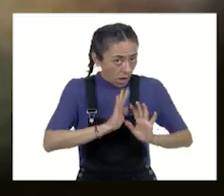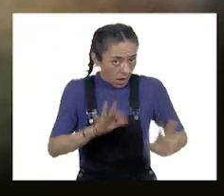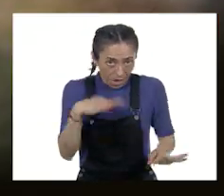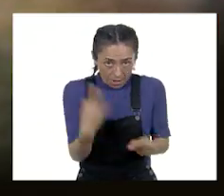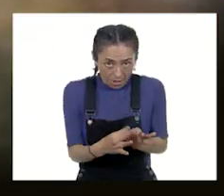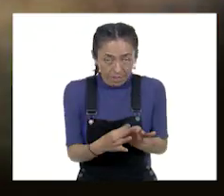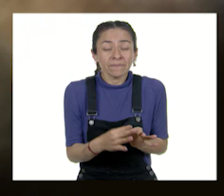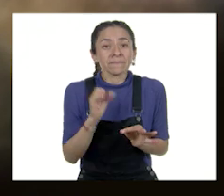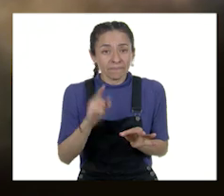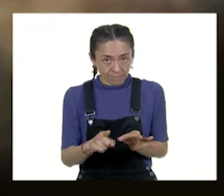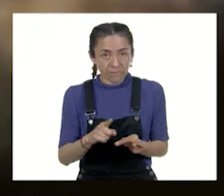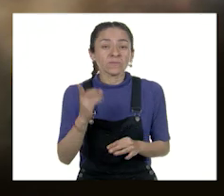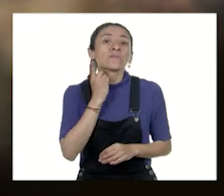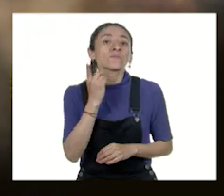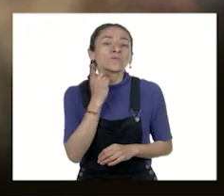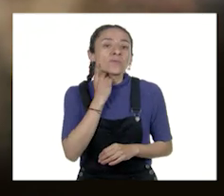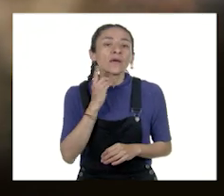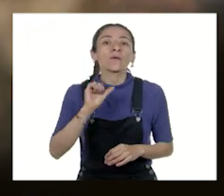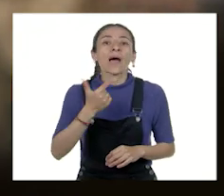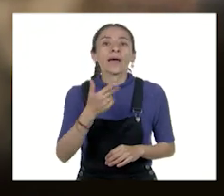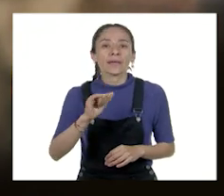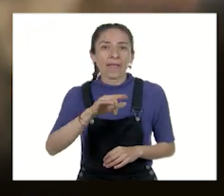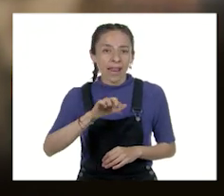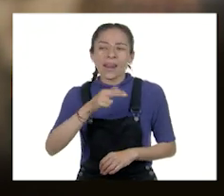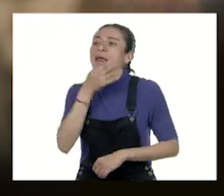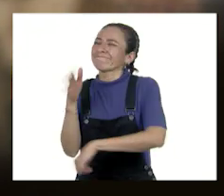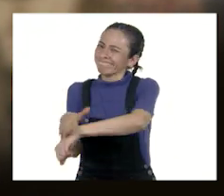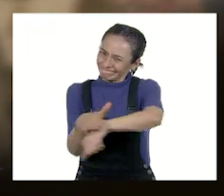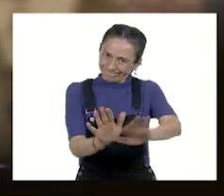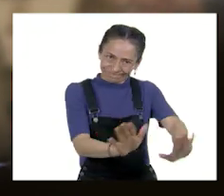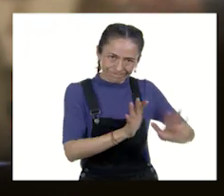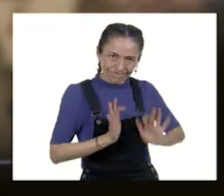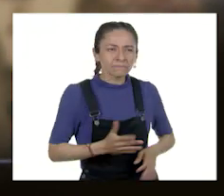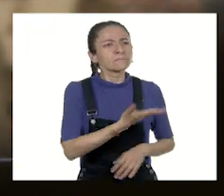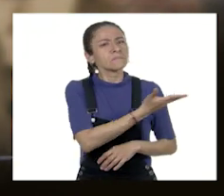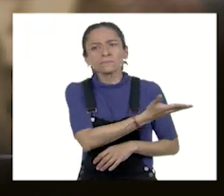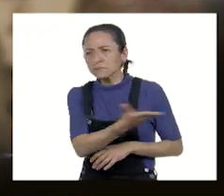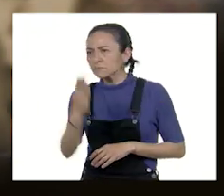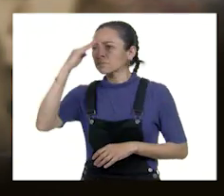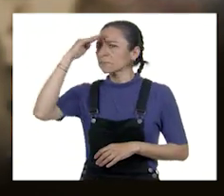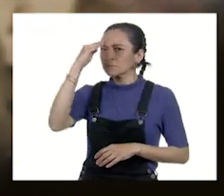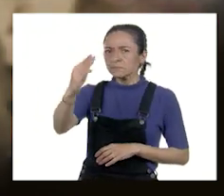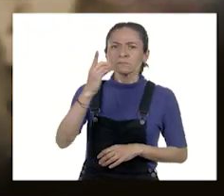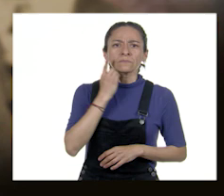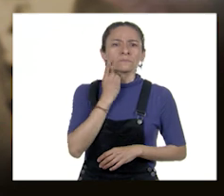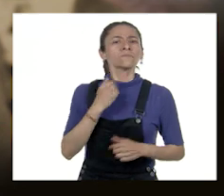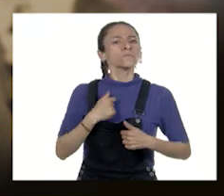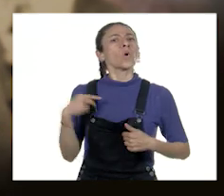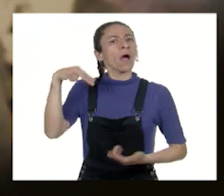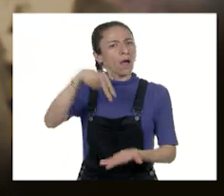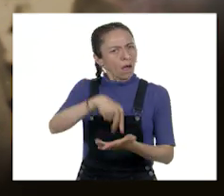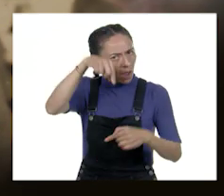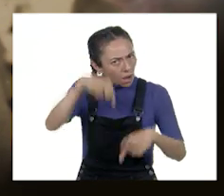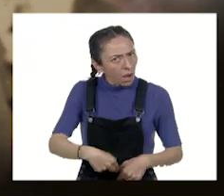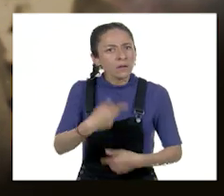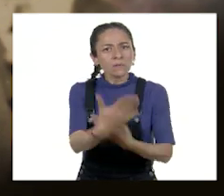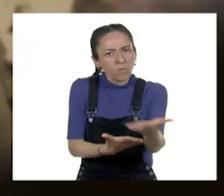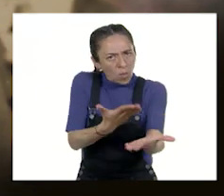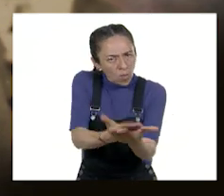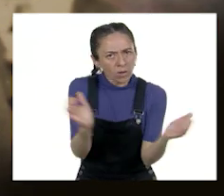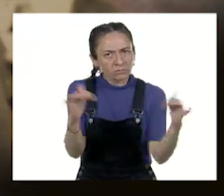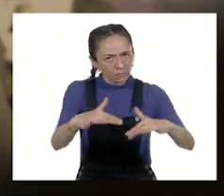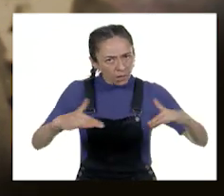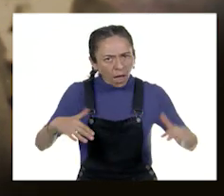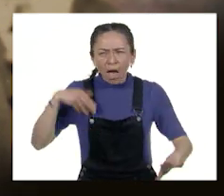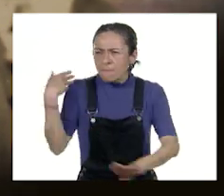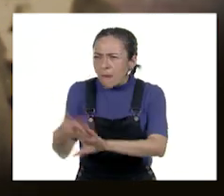cordura. Señores diputados, vengo a proponer a la Asamblea que todos los ataques que hemos tenido se